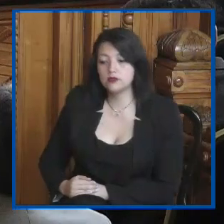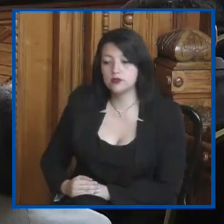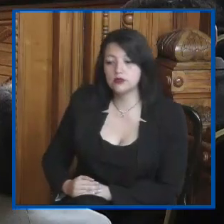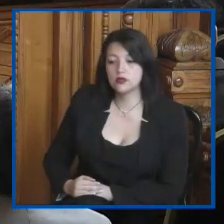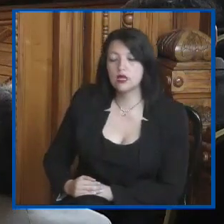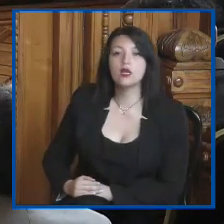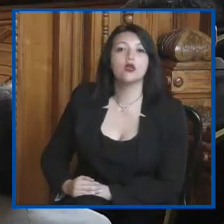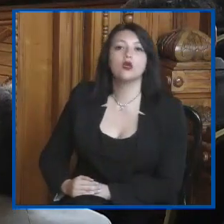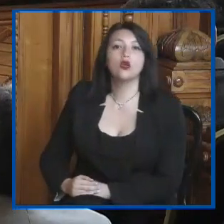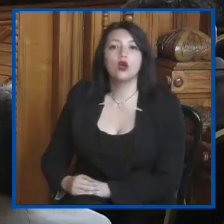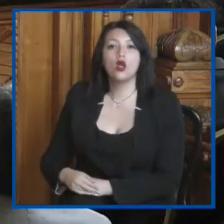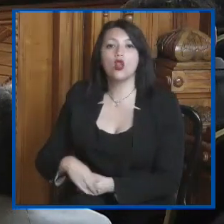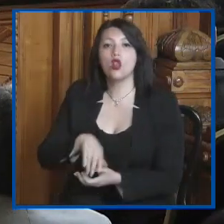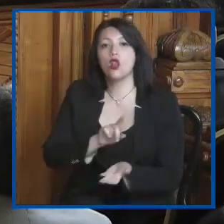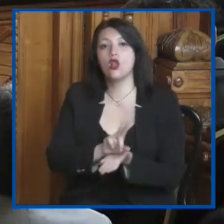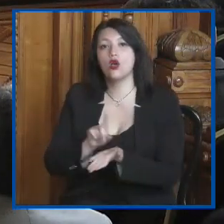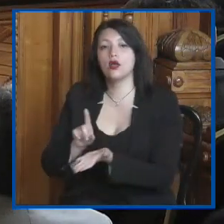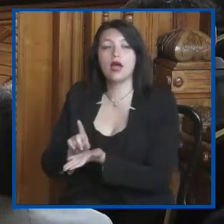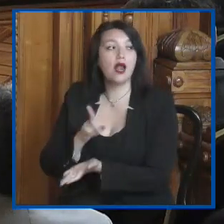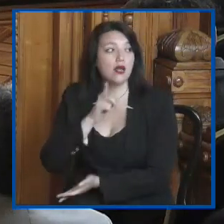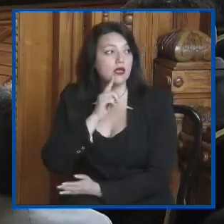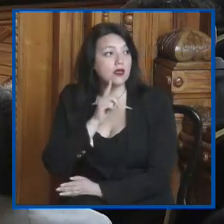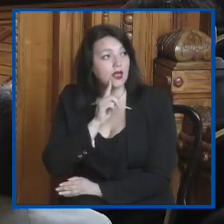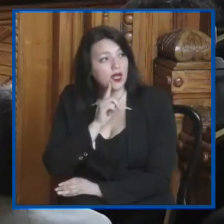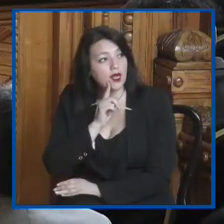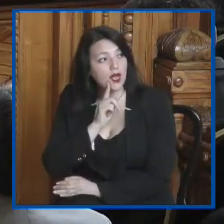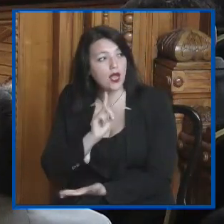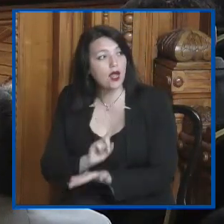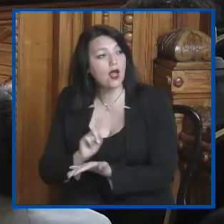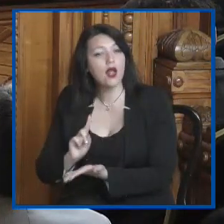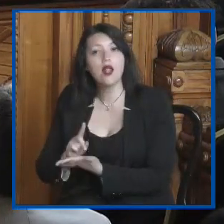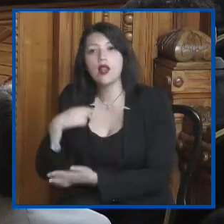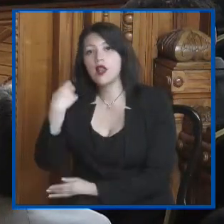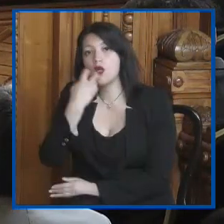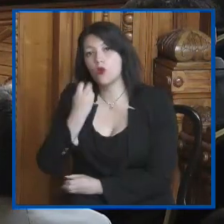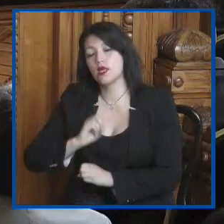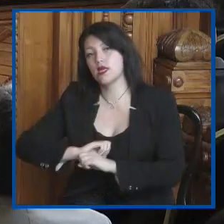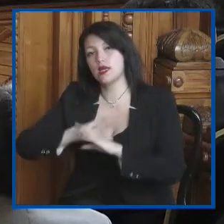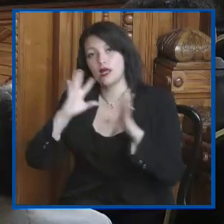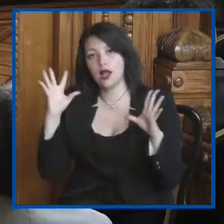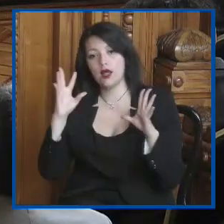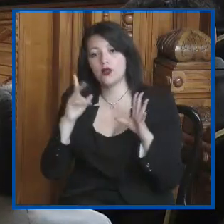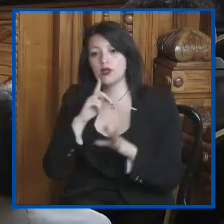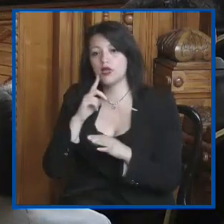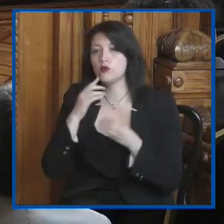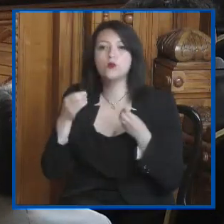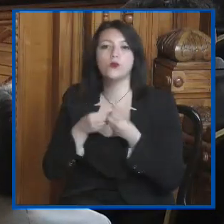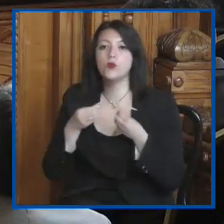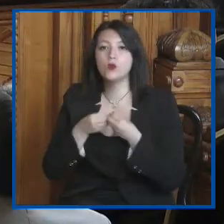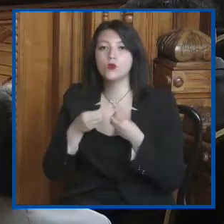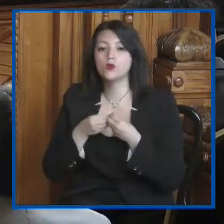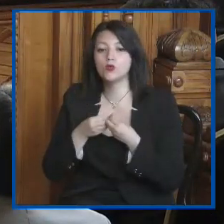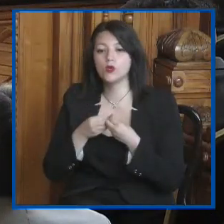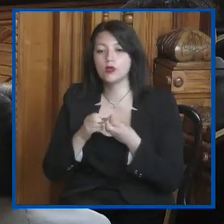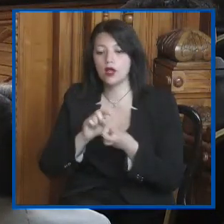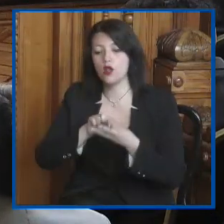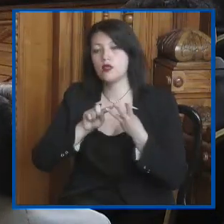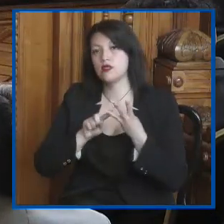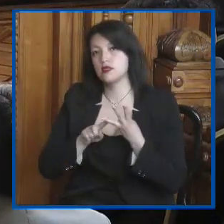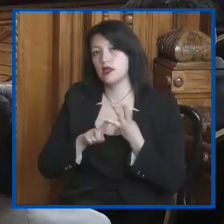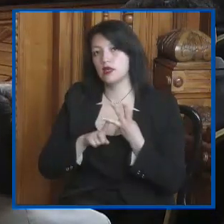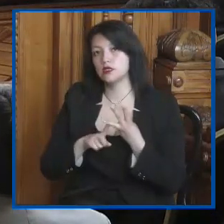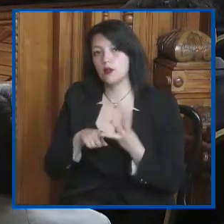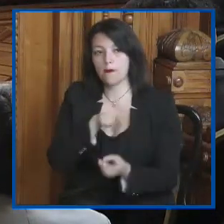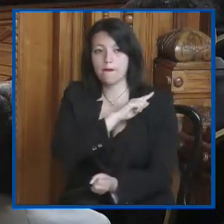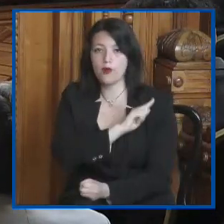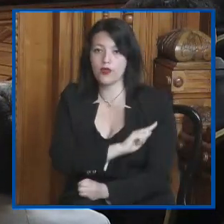local. La Ciudad de Buenos Aires tiene su red de lenguaje claro, que también tiene composición de los tres poderes, no